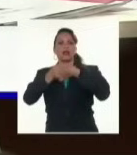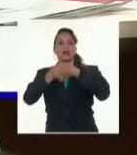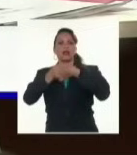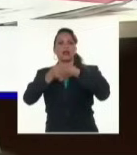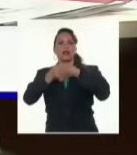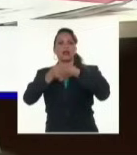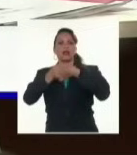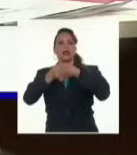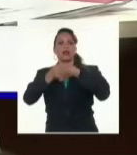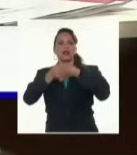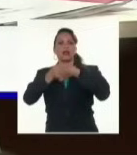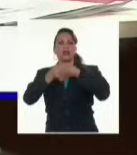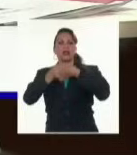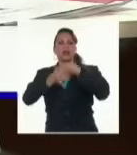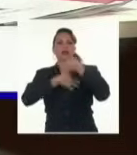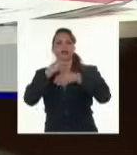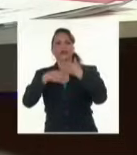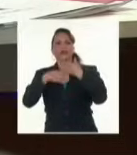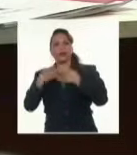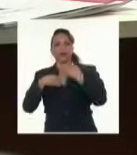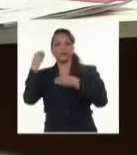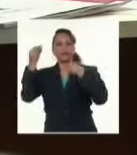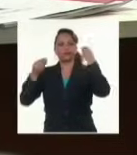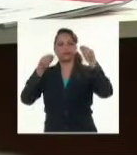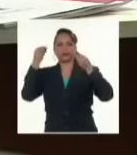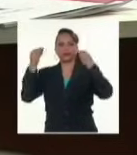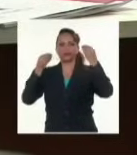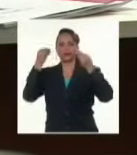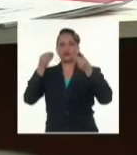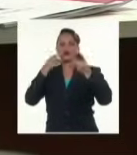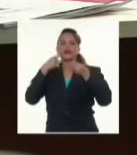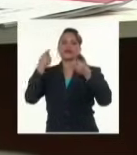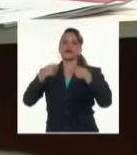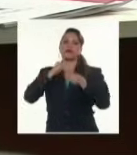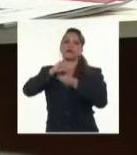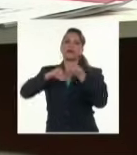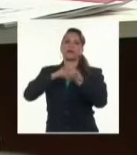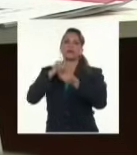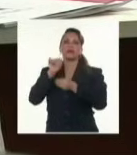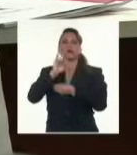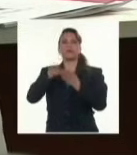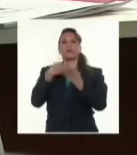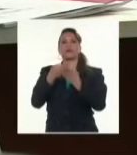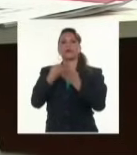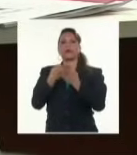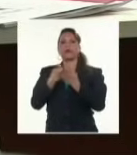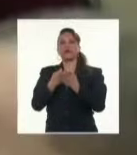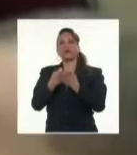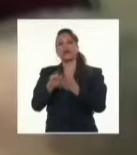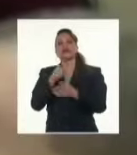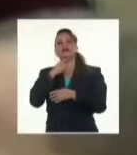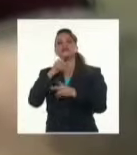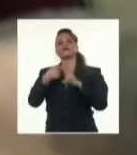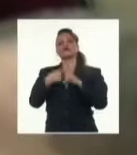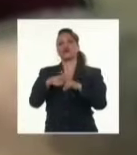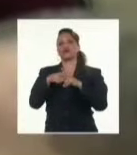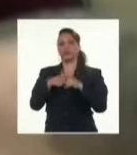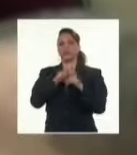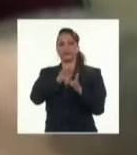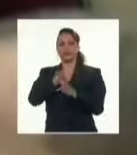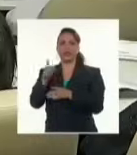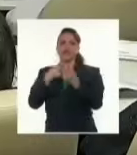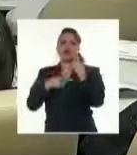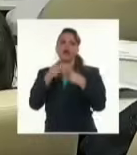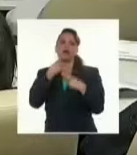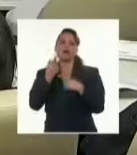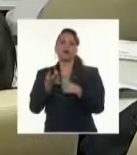percatado no me lo jures que te lo creo que teníamos sino también de proponer a nivel del núcleo partio la solución del problema a pesar del desequilibrio